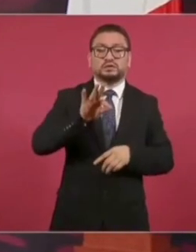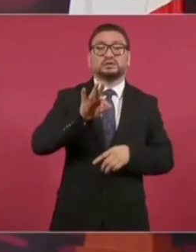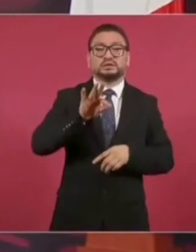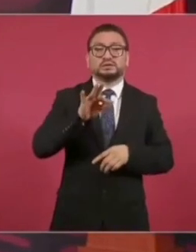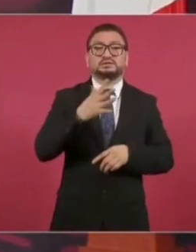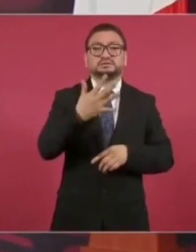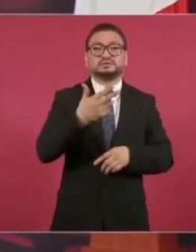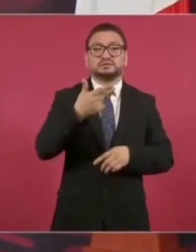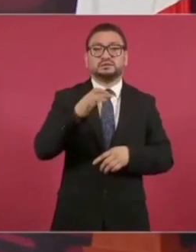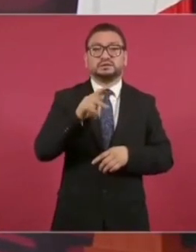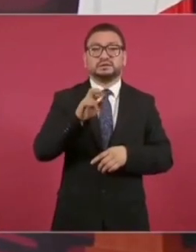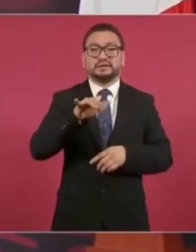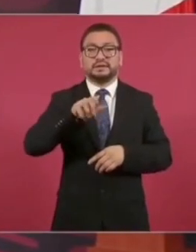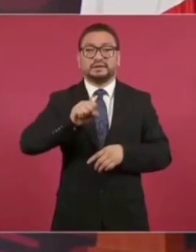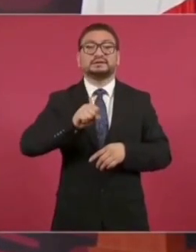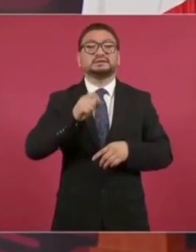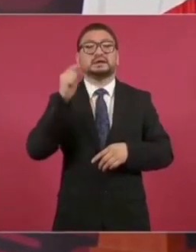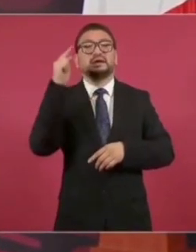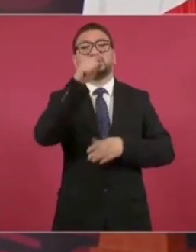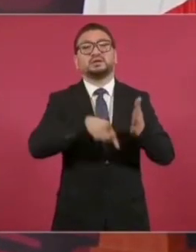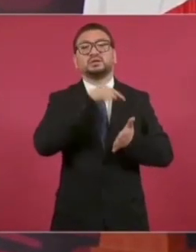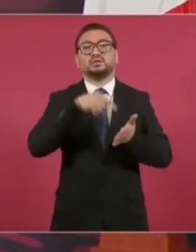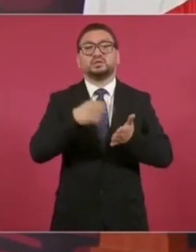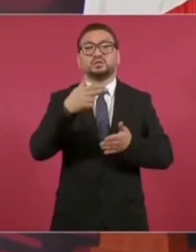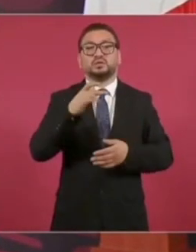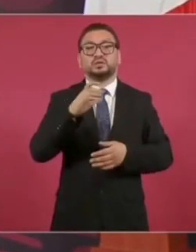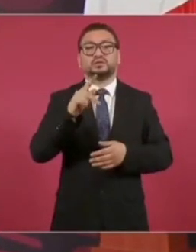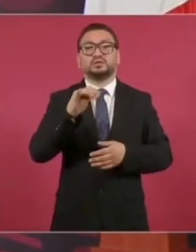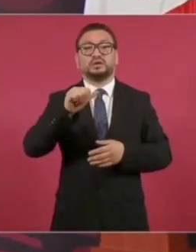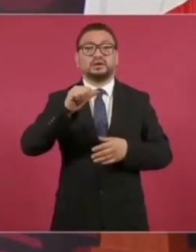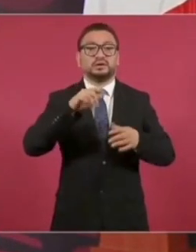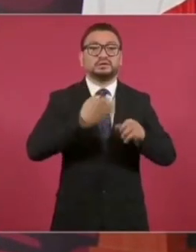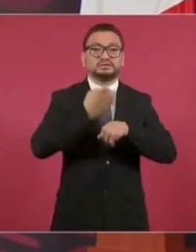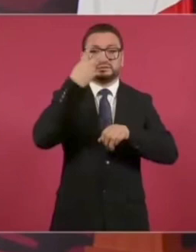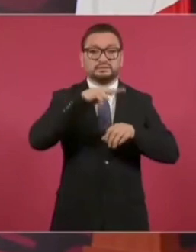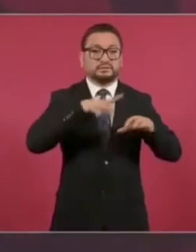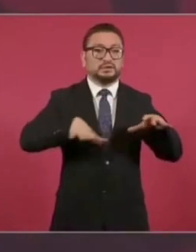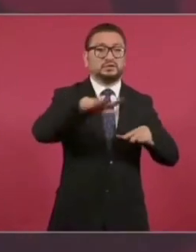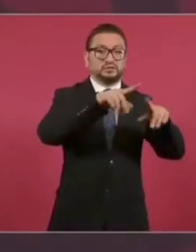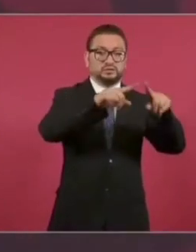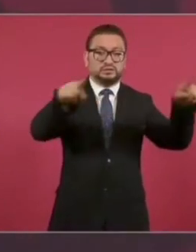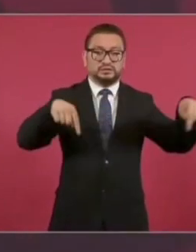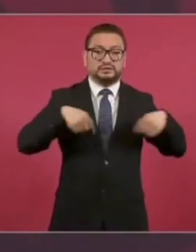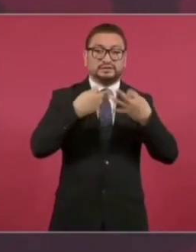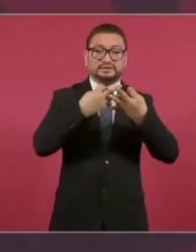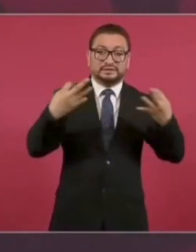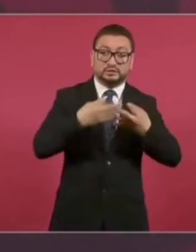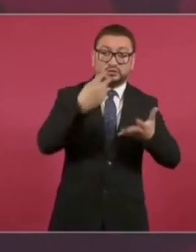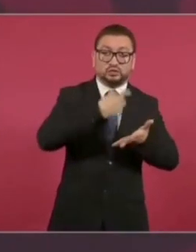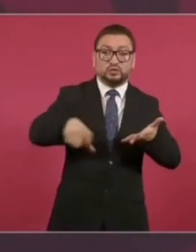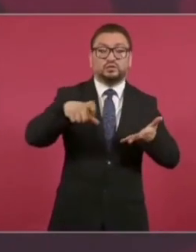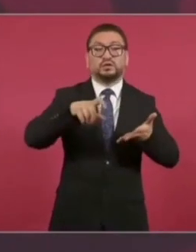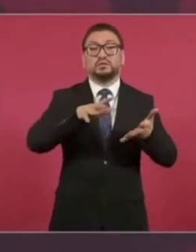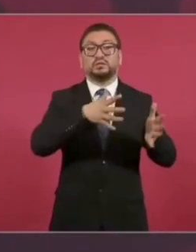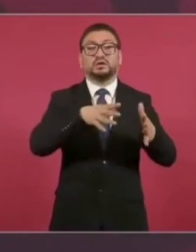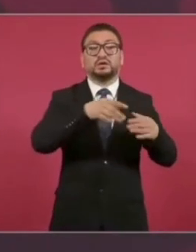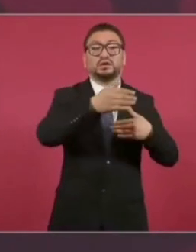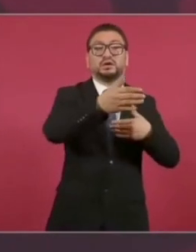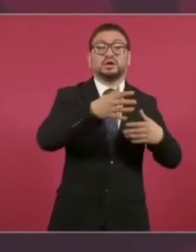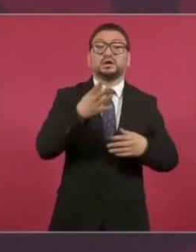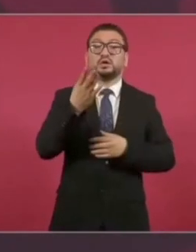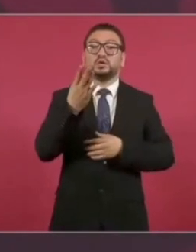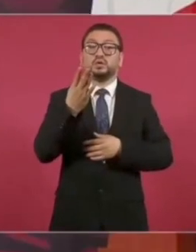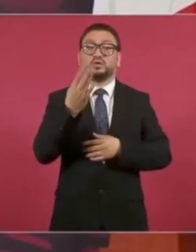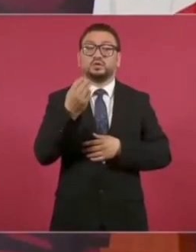en Huehuetoca, y de esas 45 hectáreas, como 9